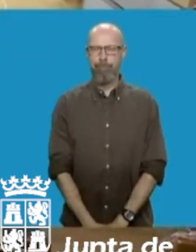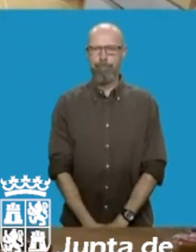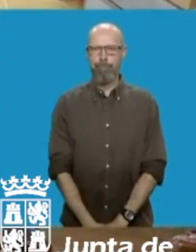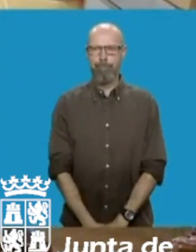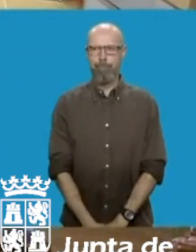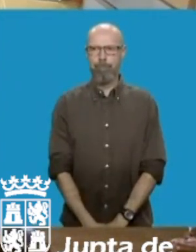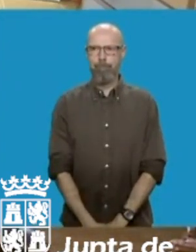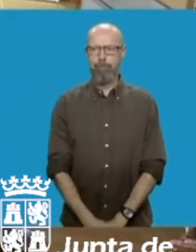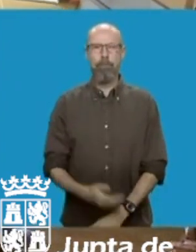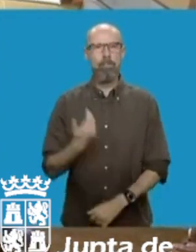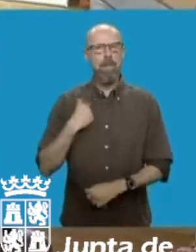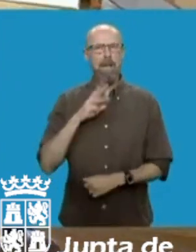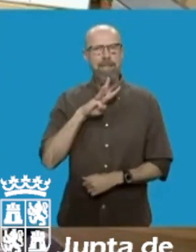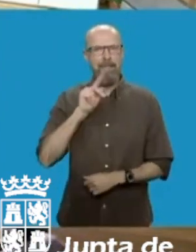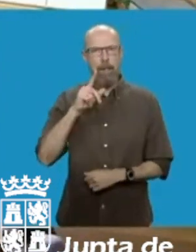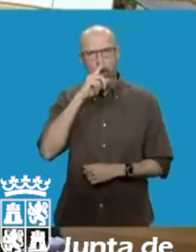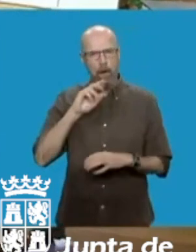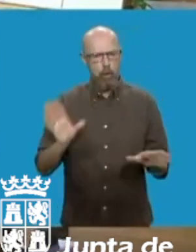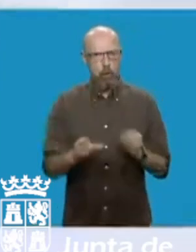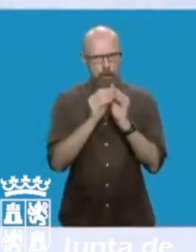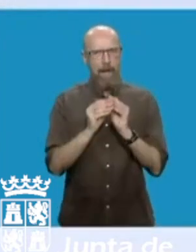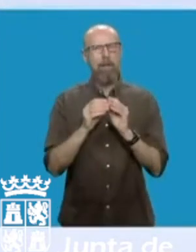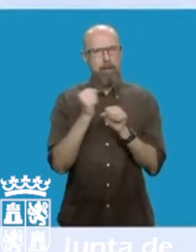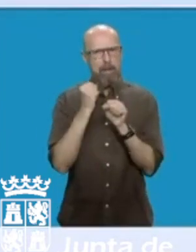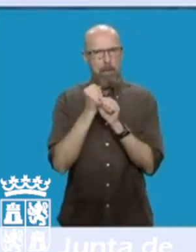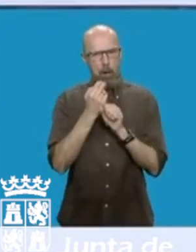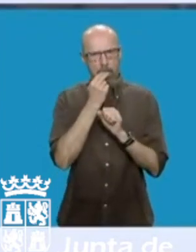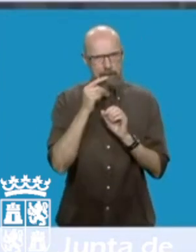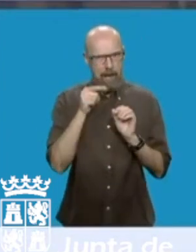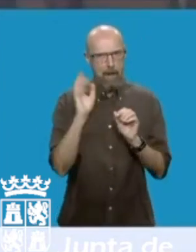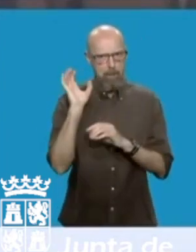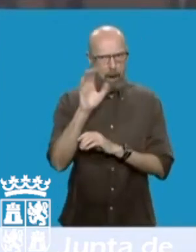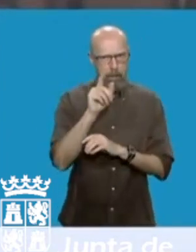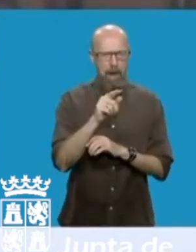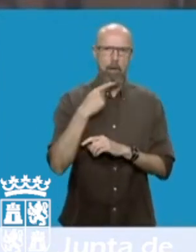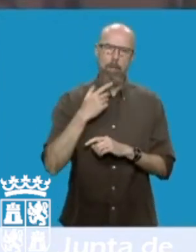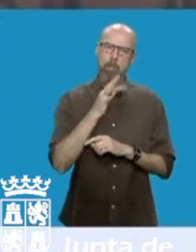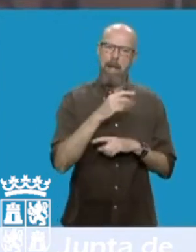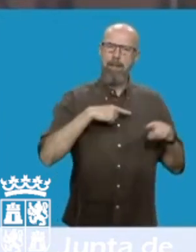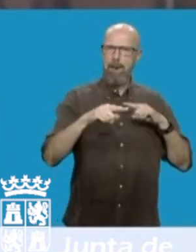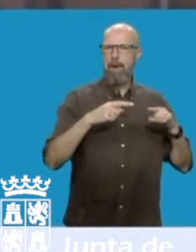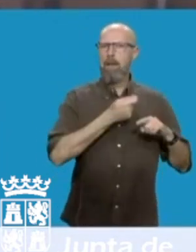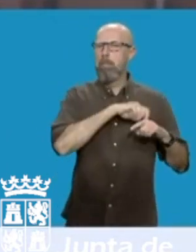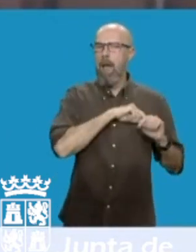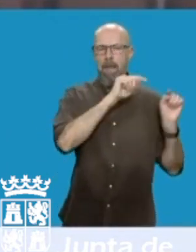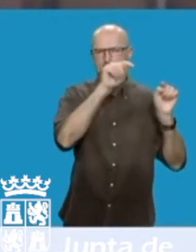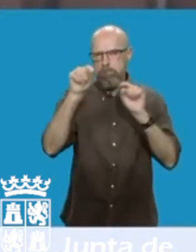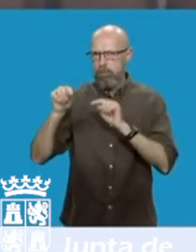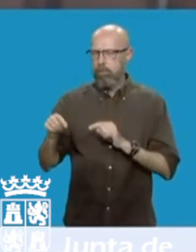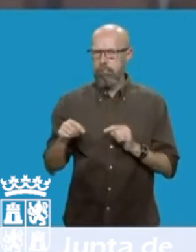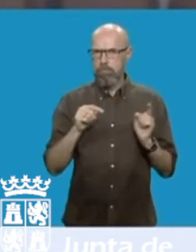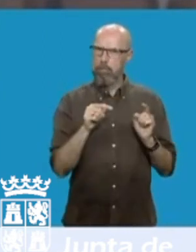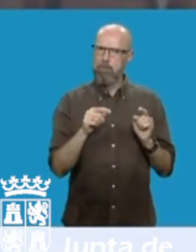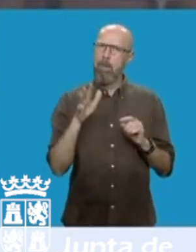En los 32 años que han dedicado al mundo del arbitraje de balonmano, además de dirigir sus partidos por todo el territorio nacional, han sido un ejemplo y un referente para